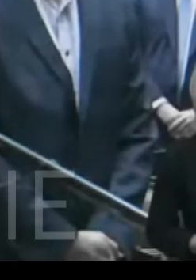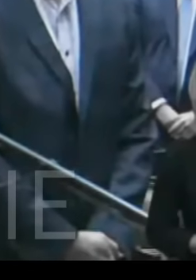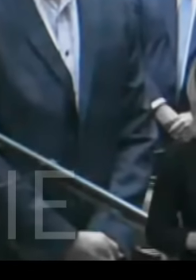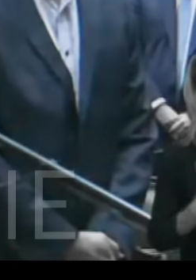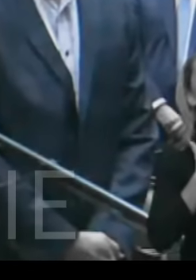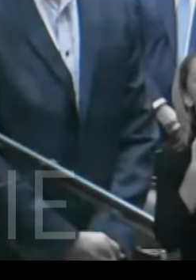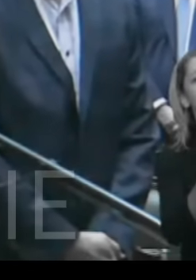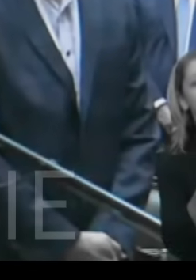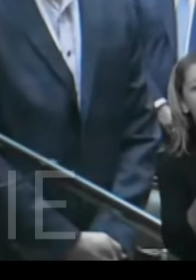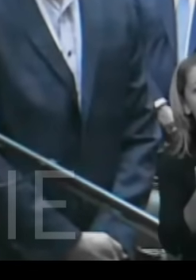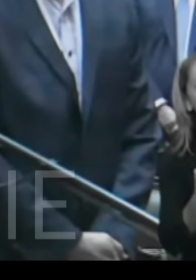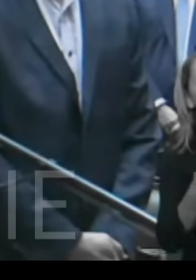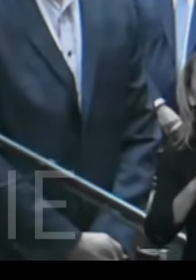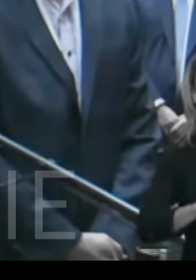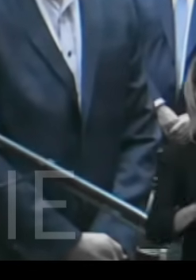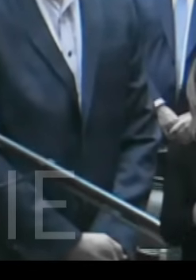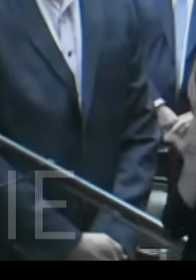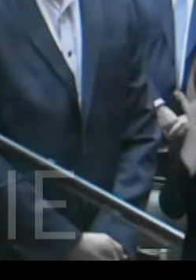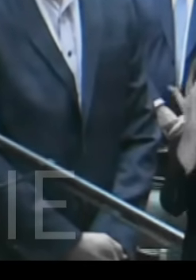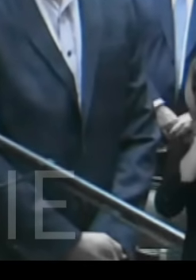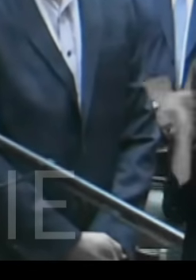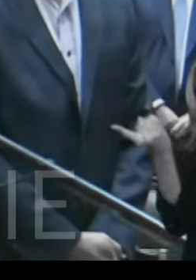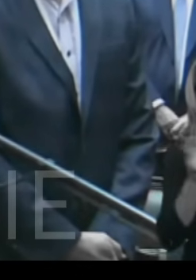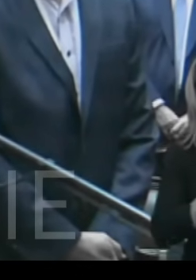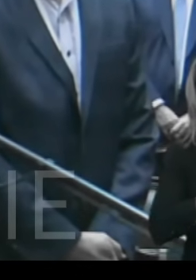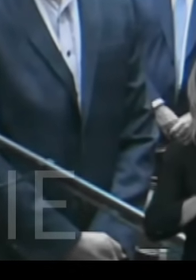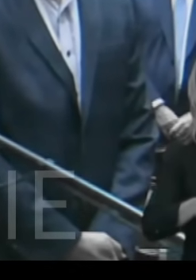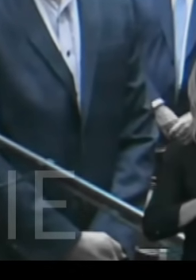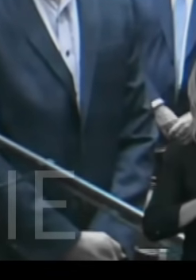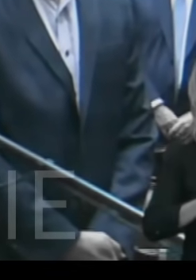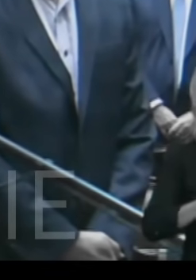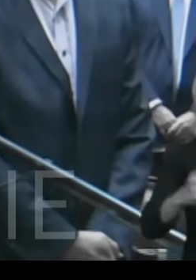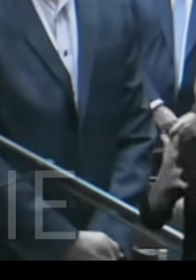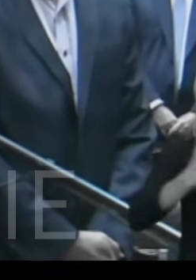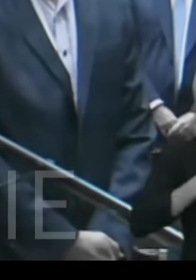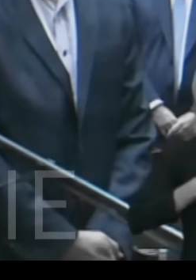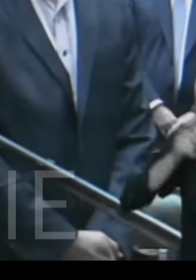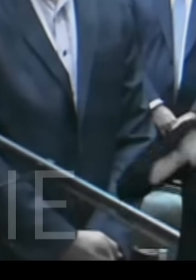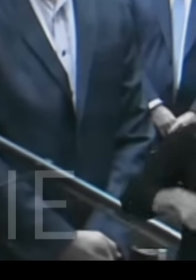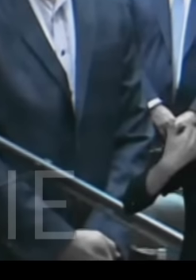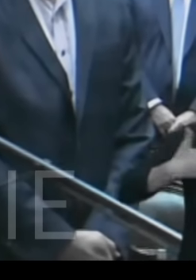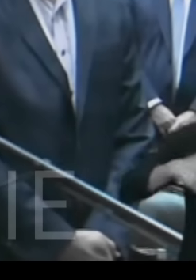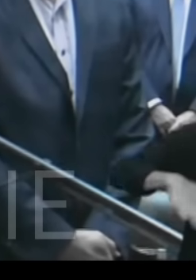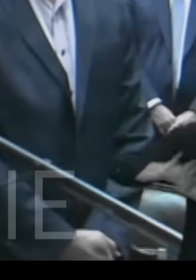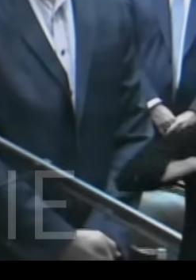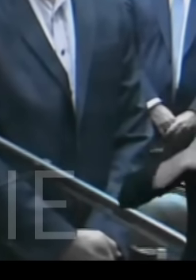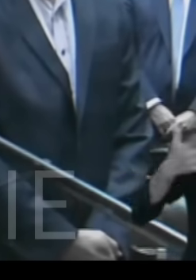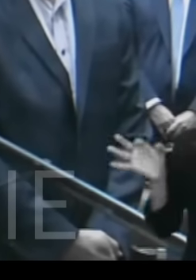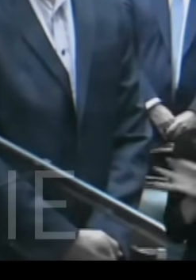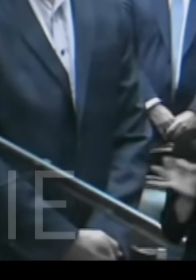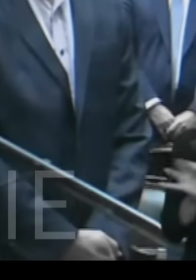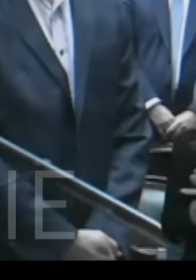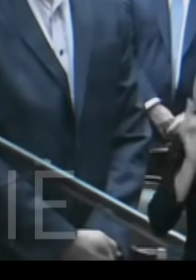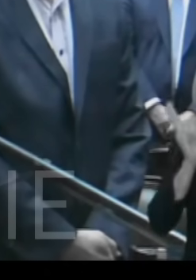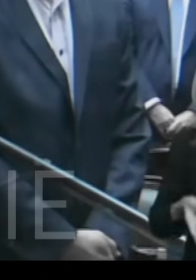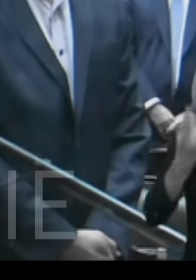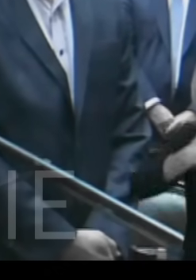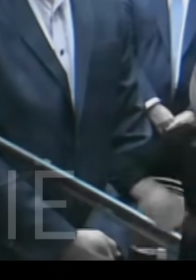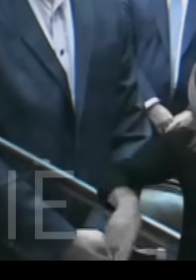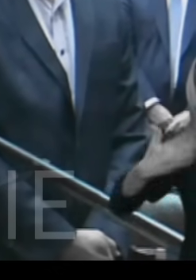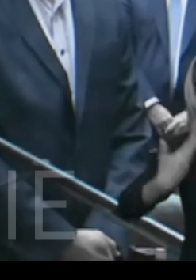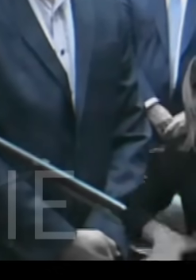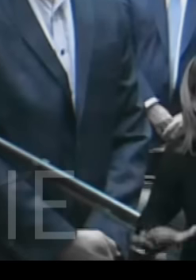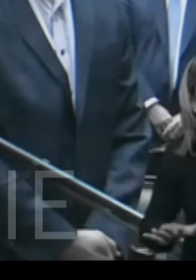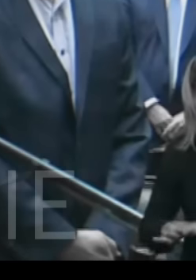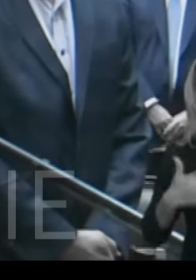Por la patria, la Constitución, la soberanía nacional sobre nuestras Islas Malvinas y nuestros recursos